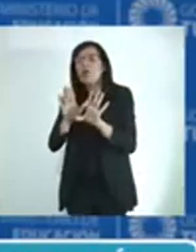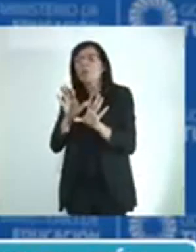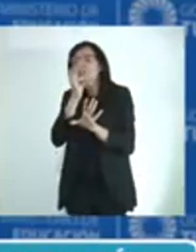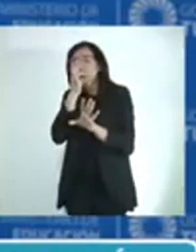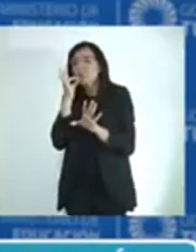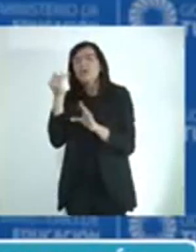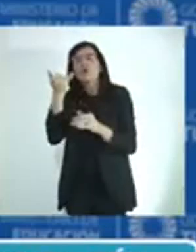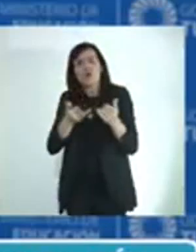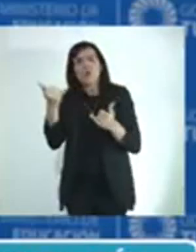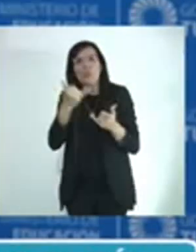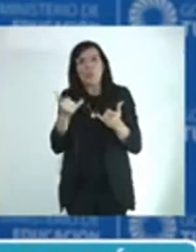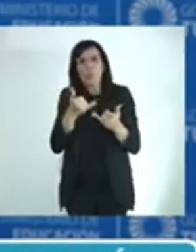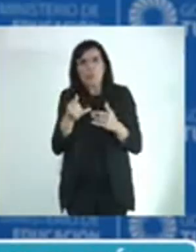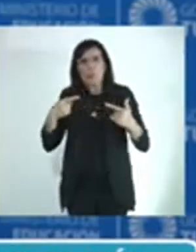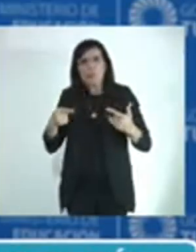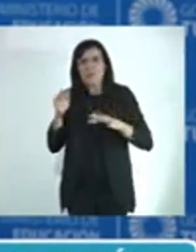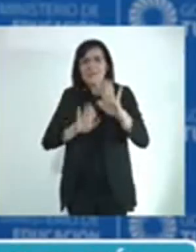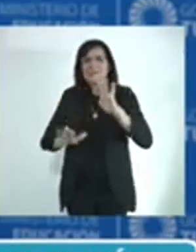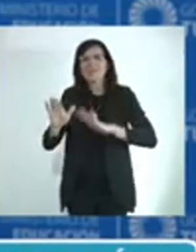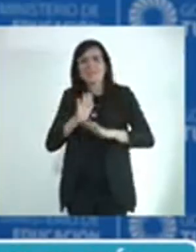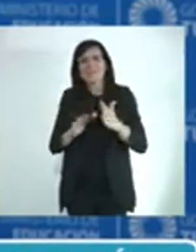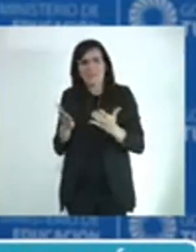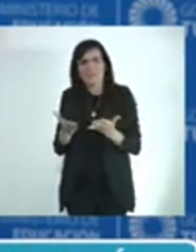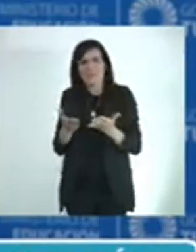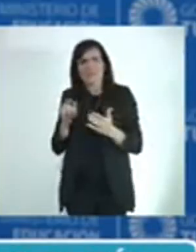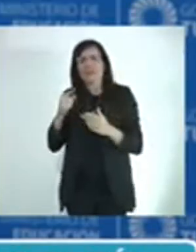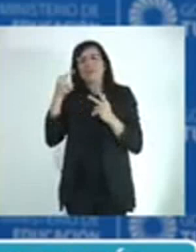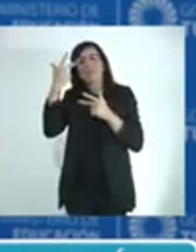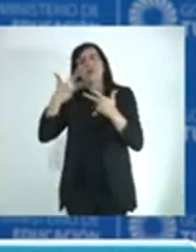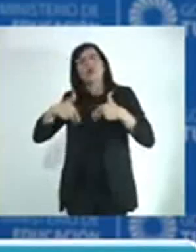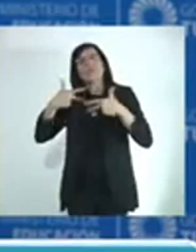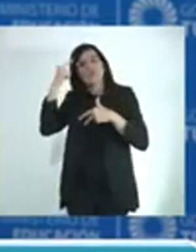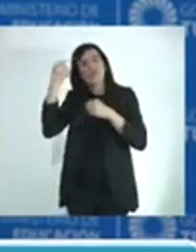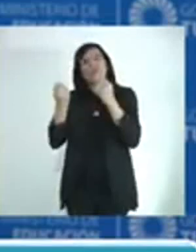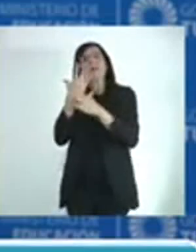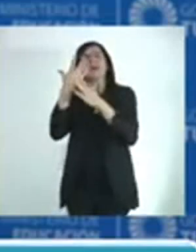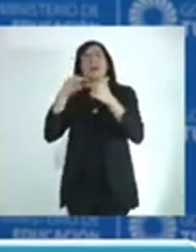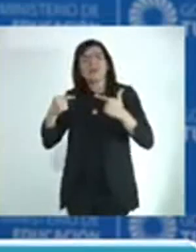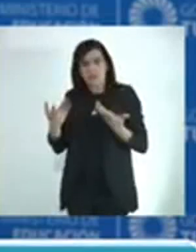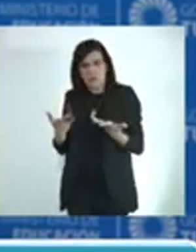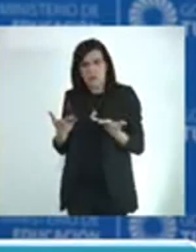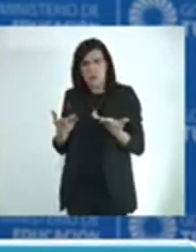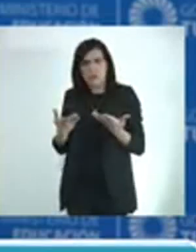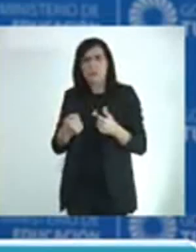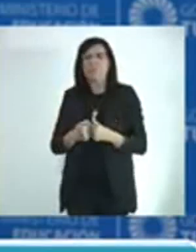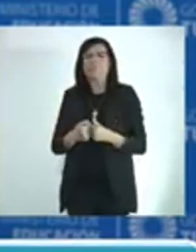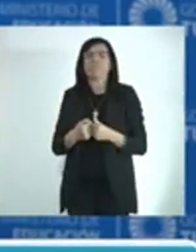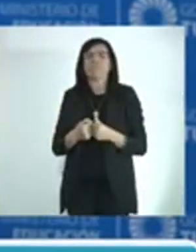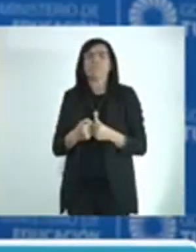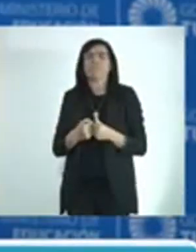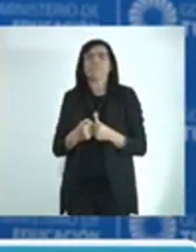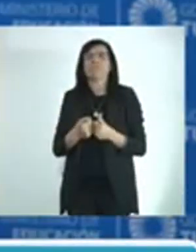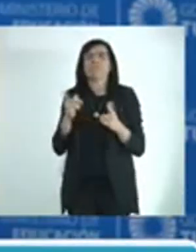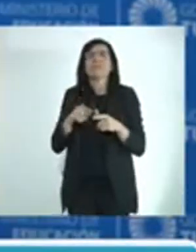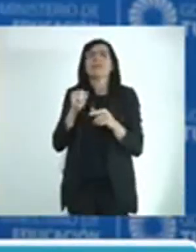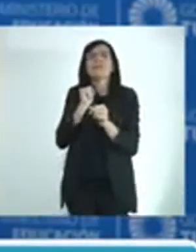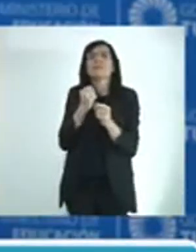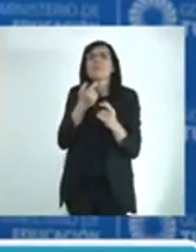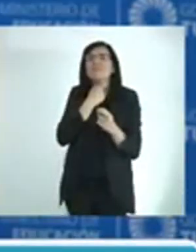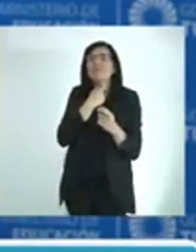otra herramienta, pensar que eso que pasa en la escuela realmente compromete a toda la institución. Claro. Entonces poder trabajar